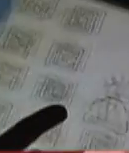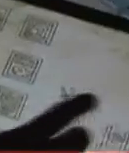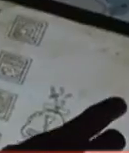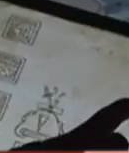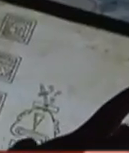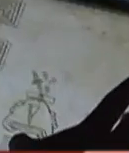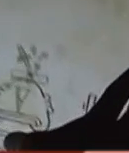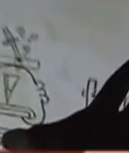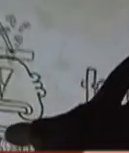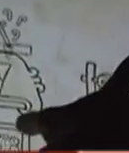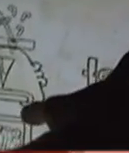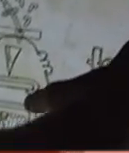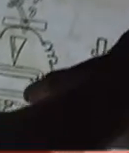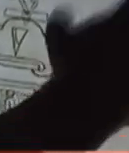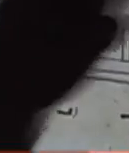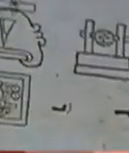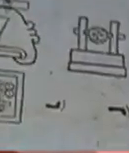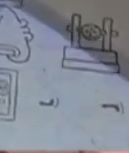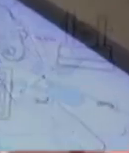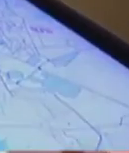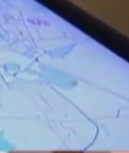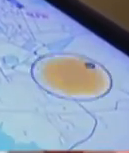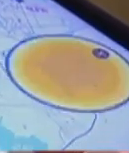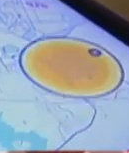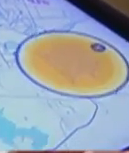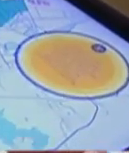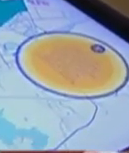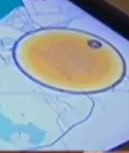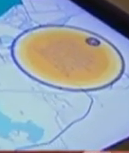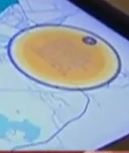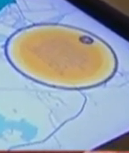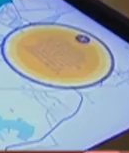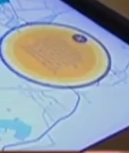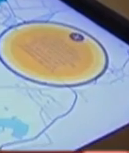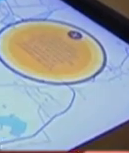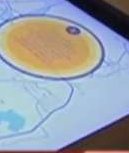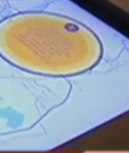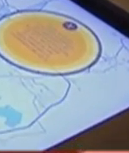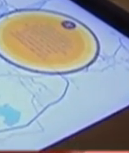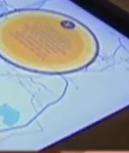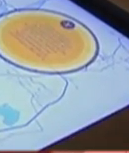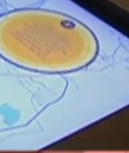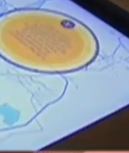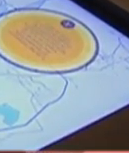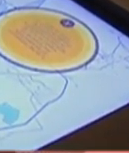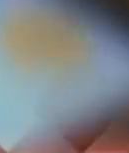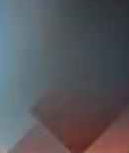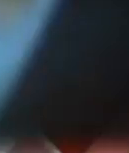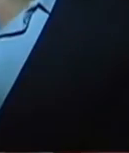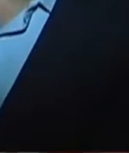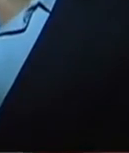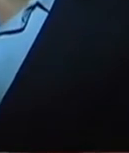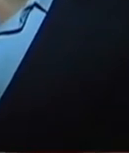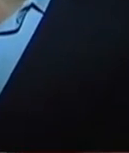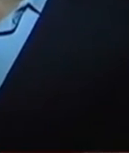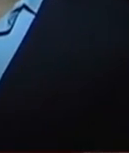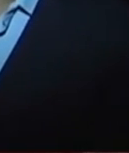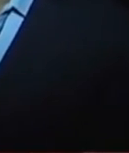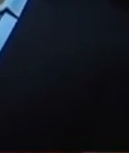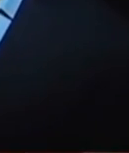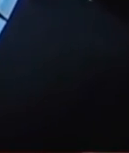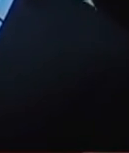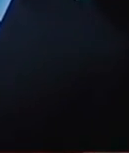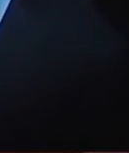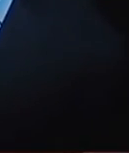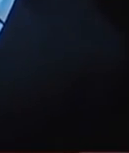mapas, planos y pantallas táctiles, con miles de datos sobre las 16 delegaciones políticas de la capital mexicana. Con mucha información